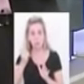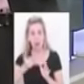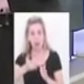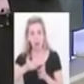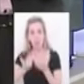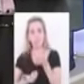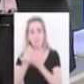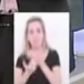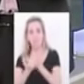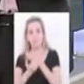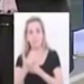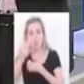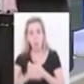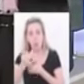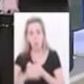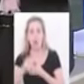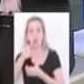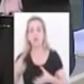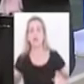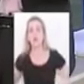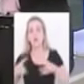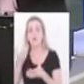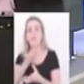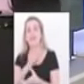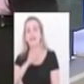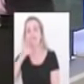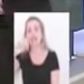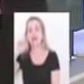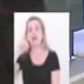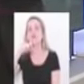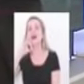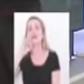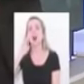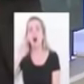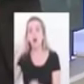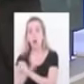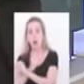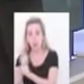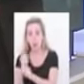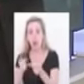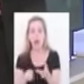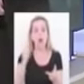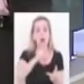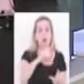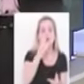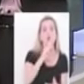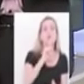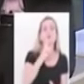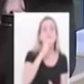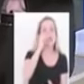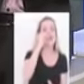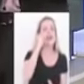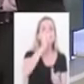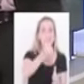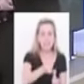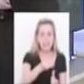y que dieron el consenso para la devolución del 15 por ciento de la coparticipación en cinco años ya se